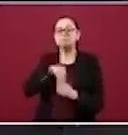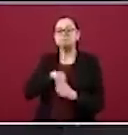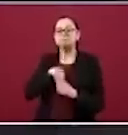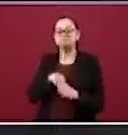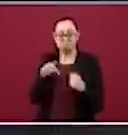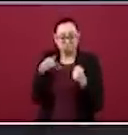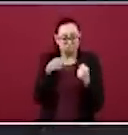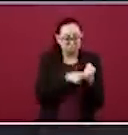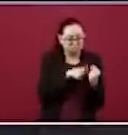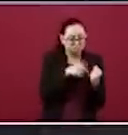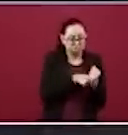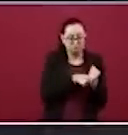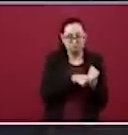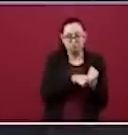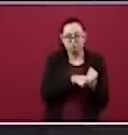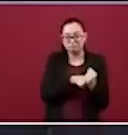asuntos